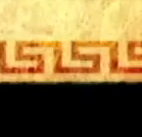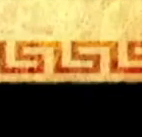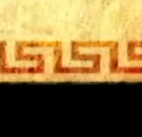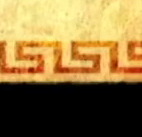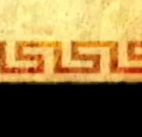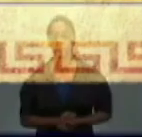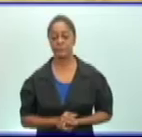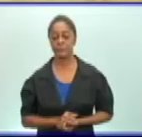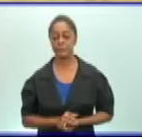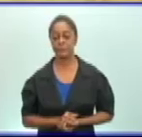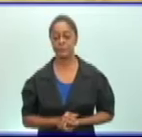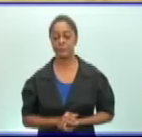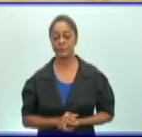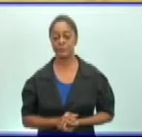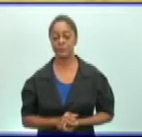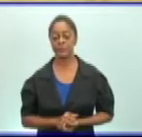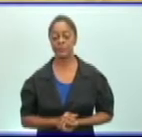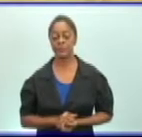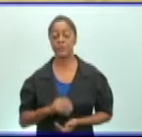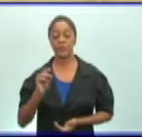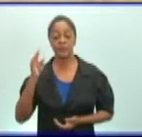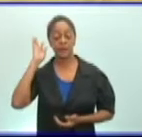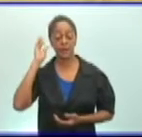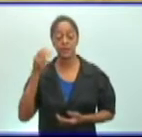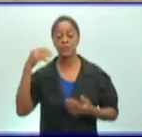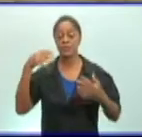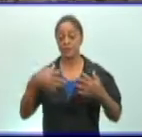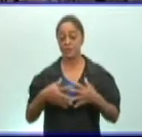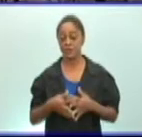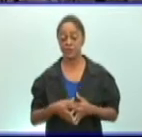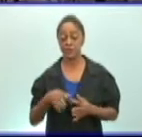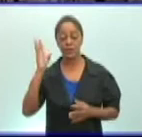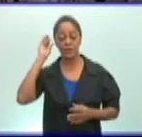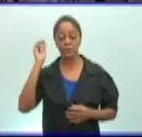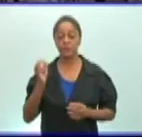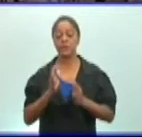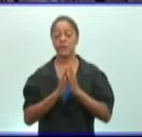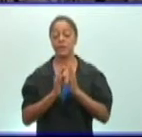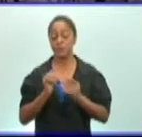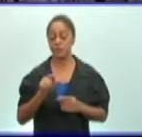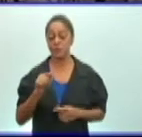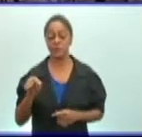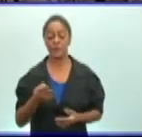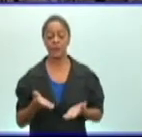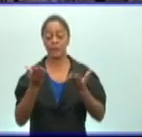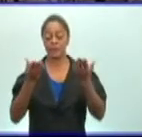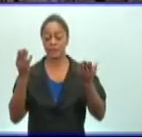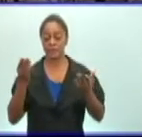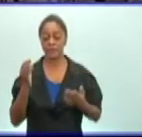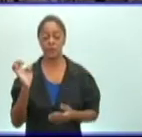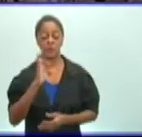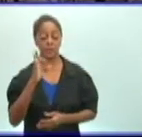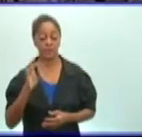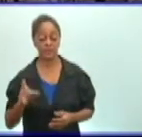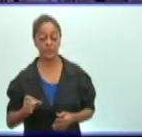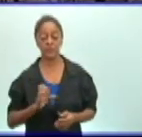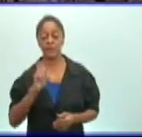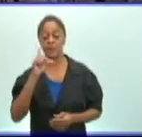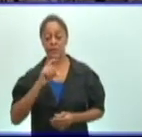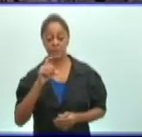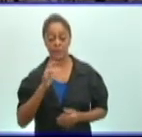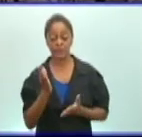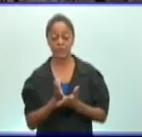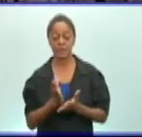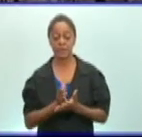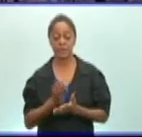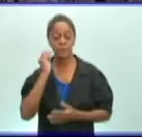Hablaba de musas y dioses porque Grecia está muy vinculada a las musas, a los dioses, al desarrollo de la filosofía, que es la ciencia que estudia